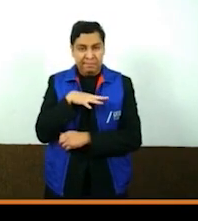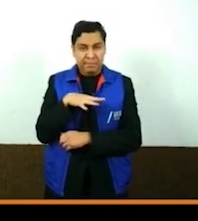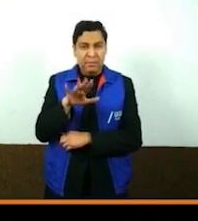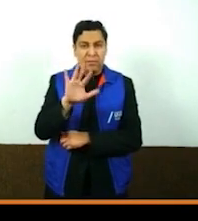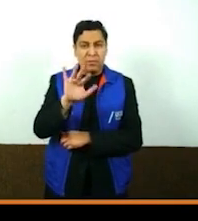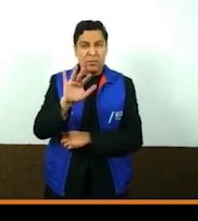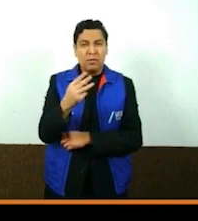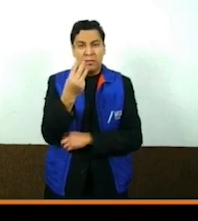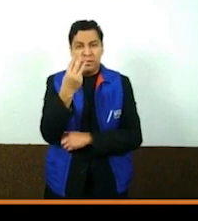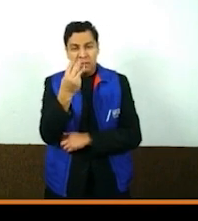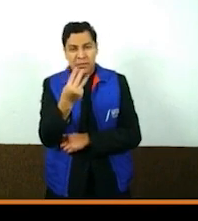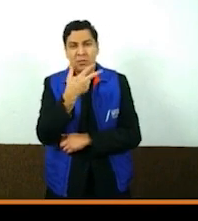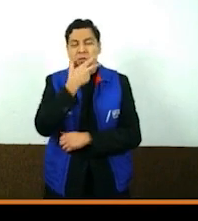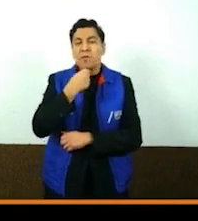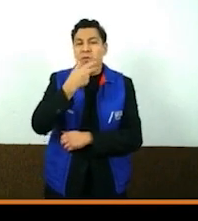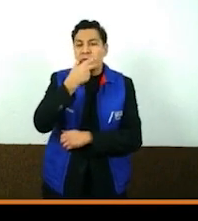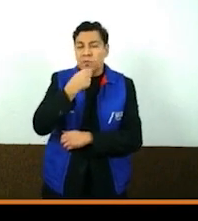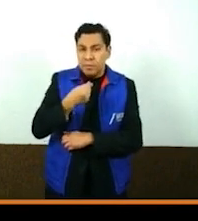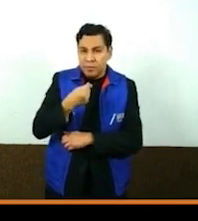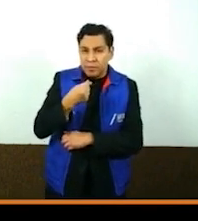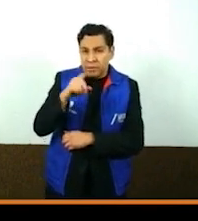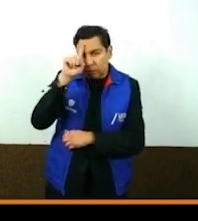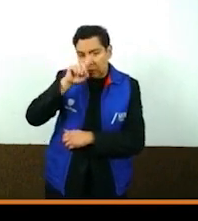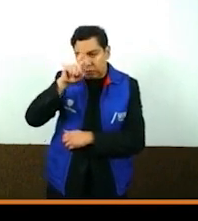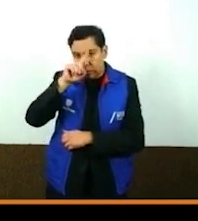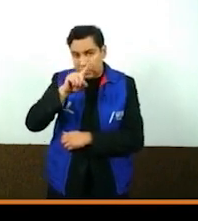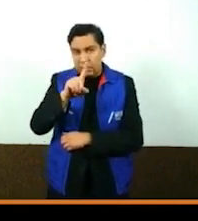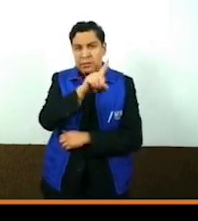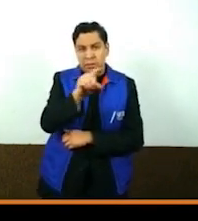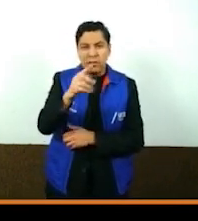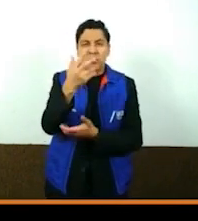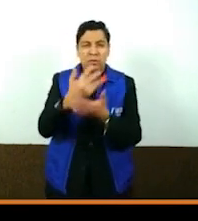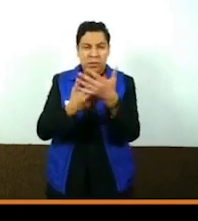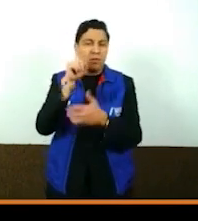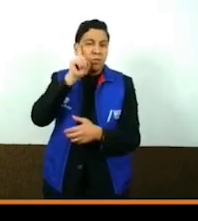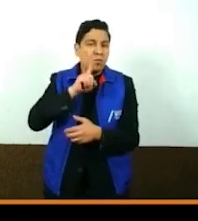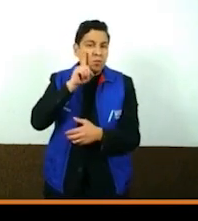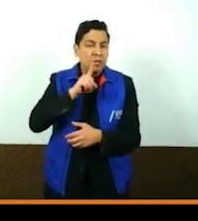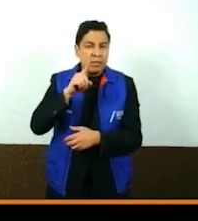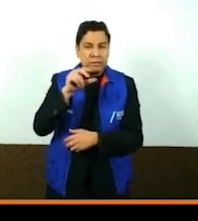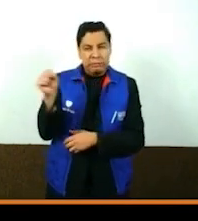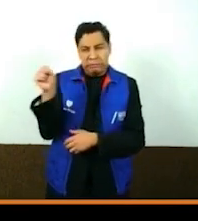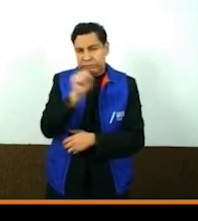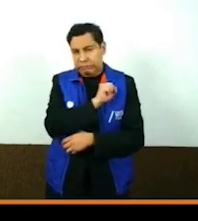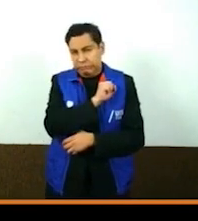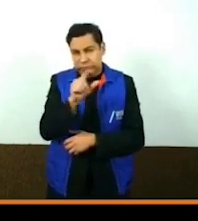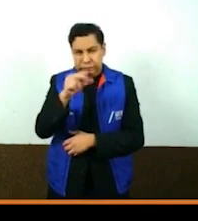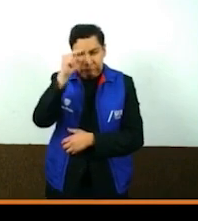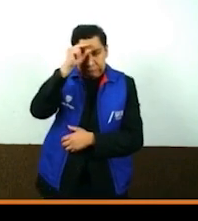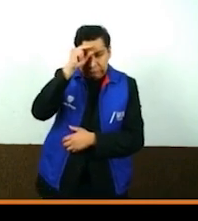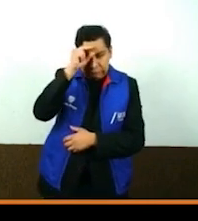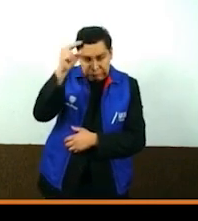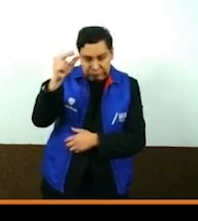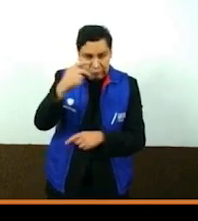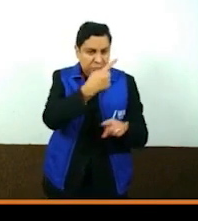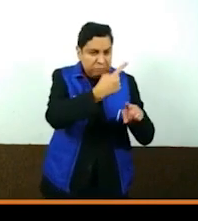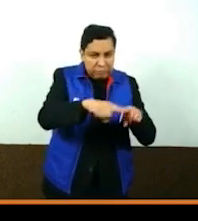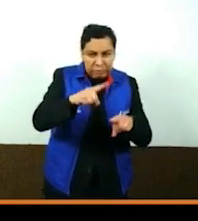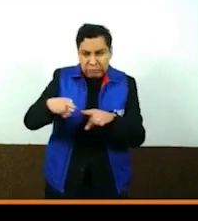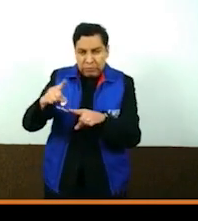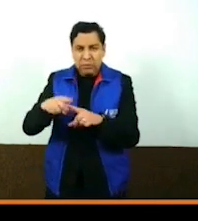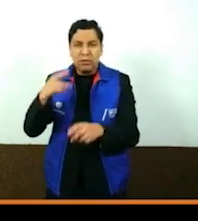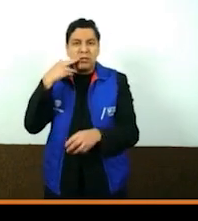actualmente 53 hombres que conforman este grupo y 115 mujeres de especialistas en diferentes ámbitos de la responsabilidad